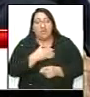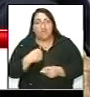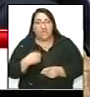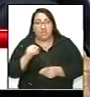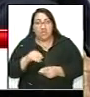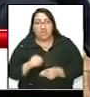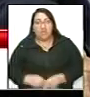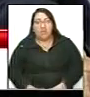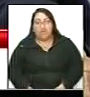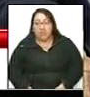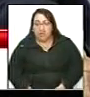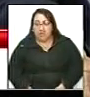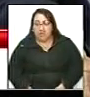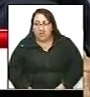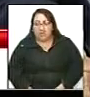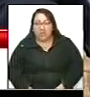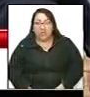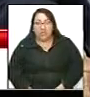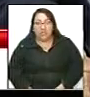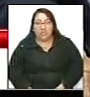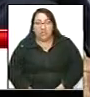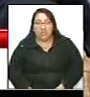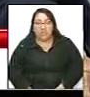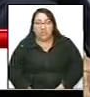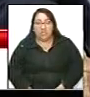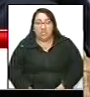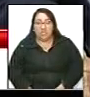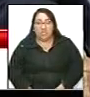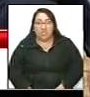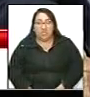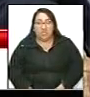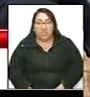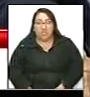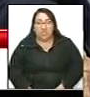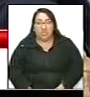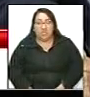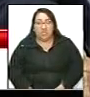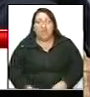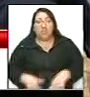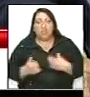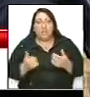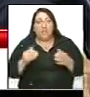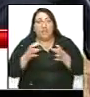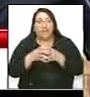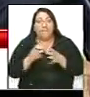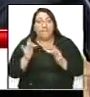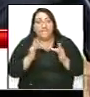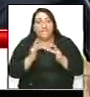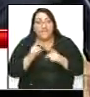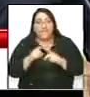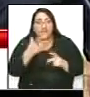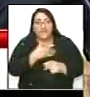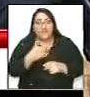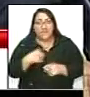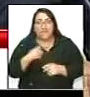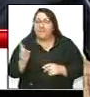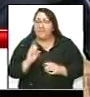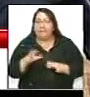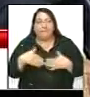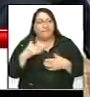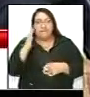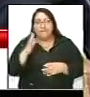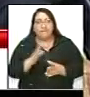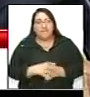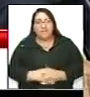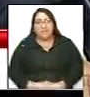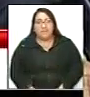estar en la Defensoría, es lógico que la Presidencia tenga posibilidad de coordinación. Pero ojo, que el Presidente no